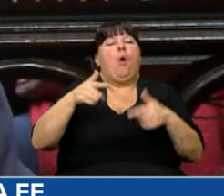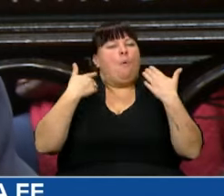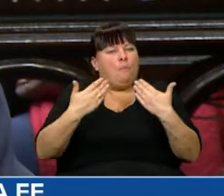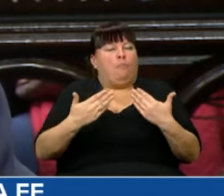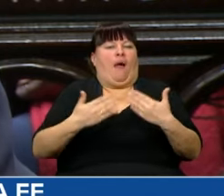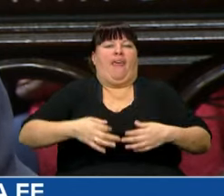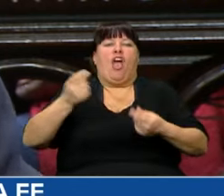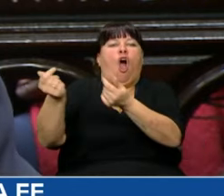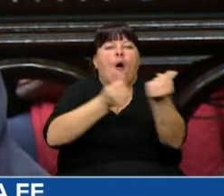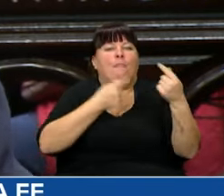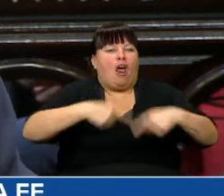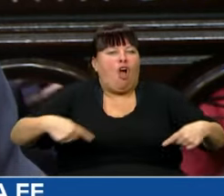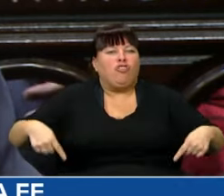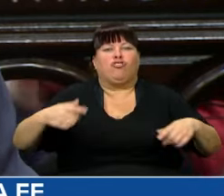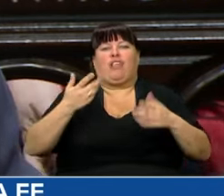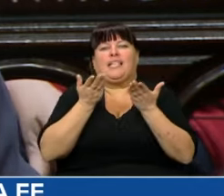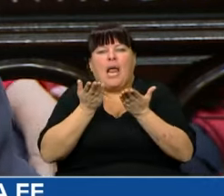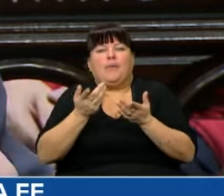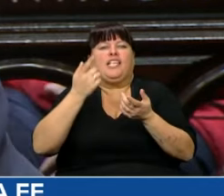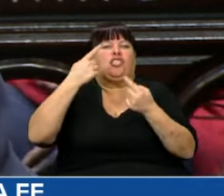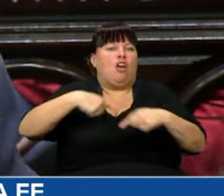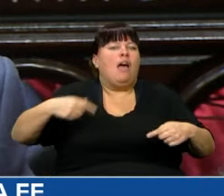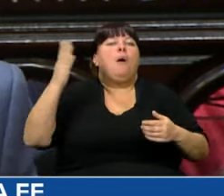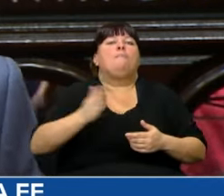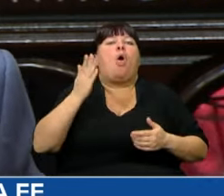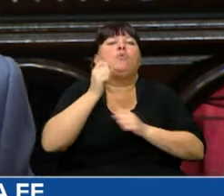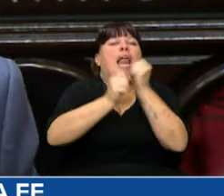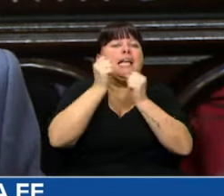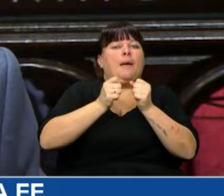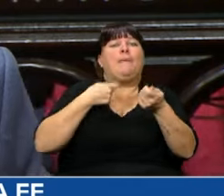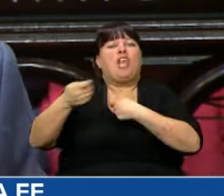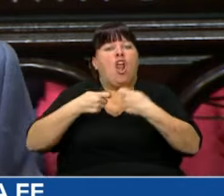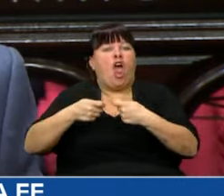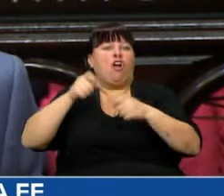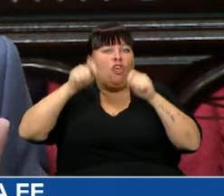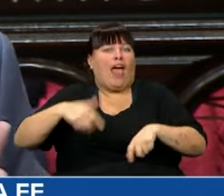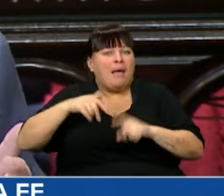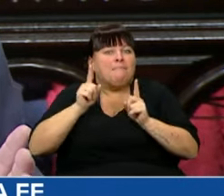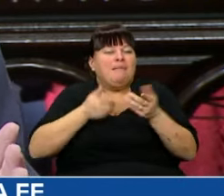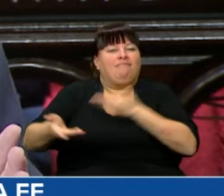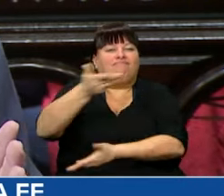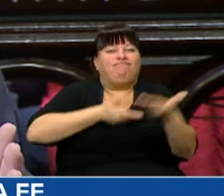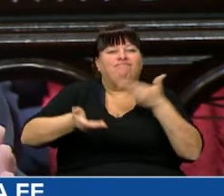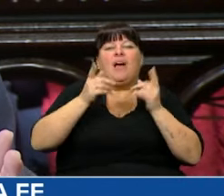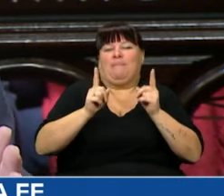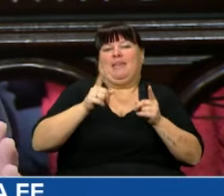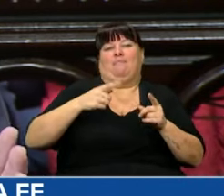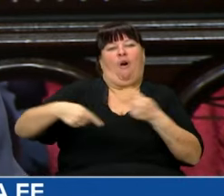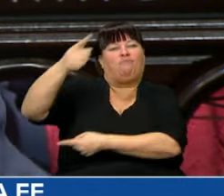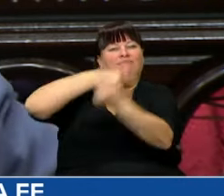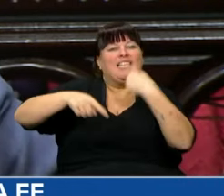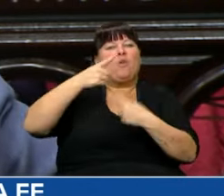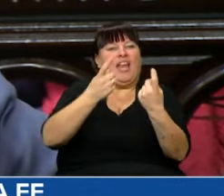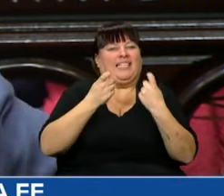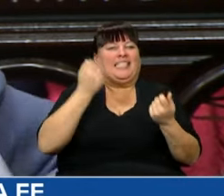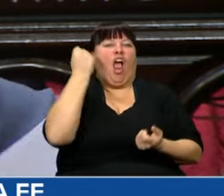puedan consumir los bienes y los servicios que producen las pymes y los comercios, para que así podamos generar el círculo virtuoso